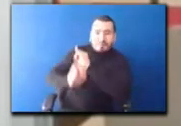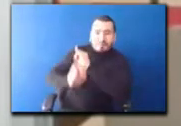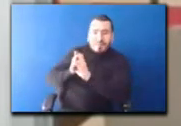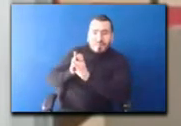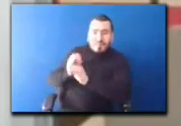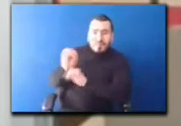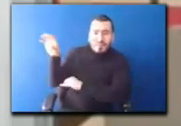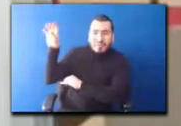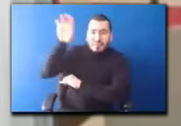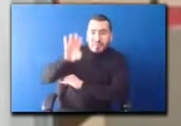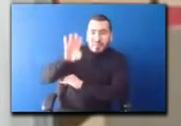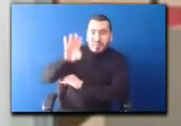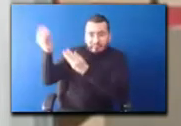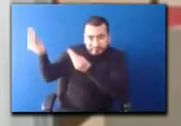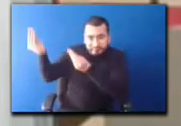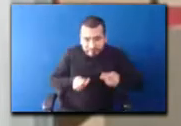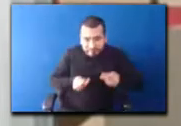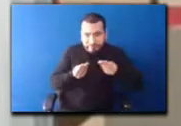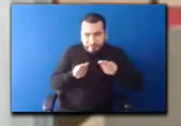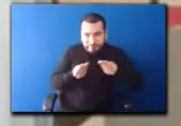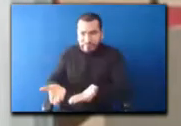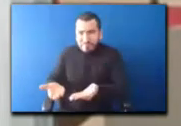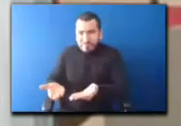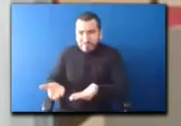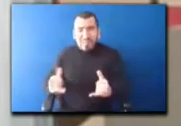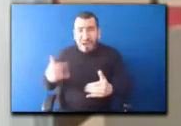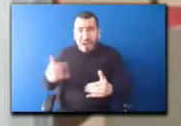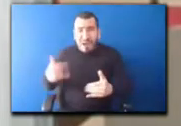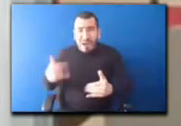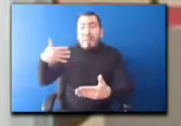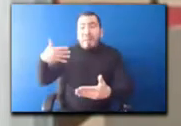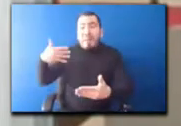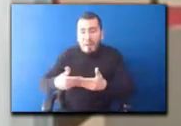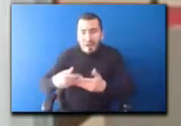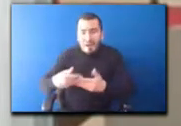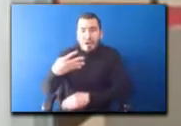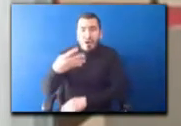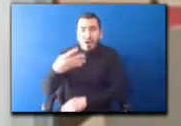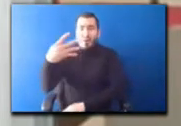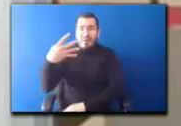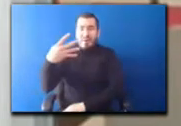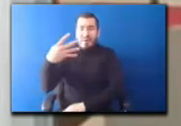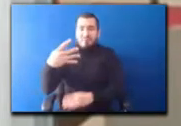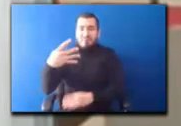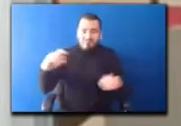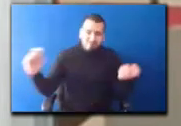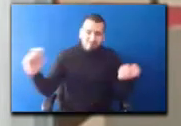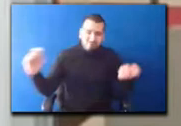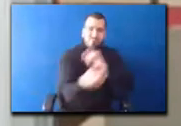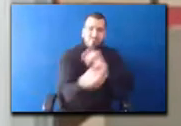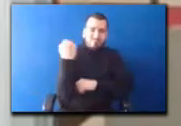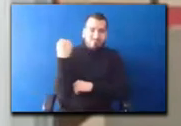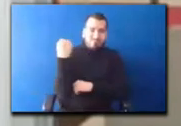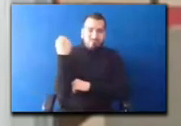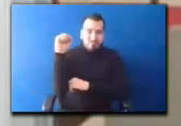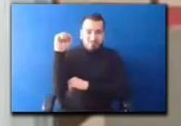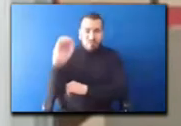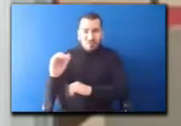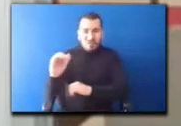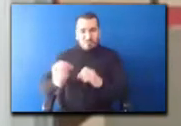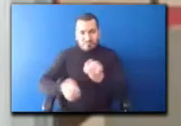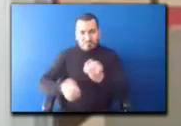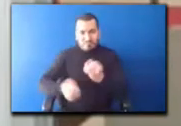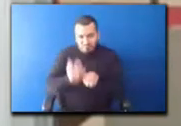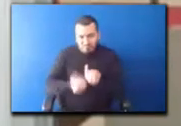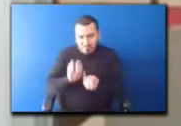hace ya unos años con la Cuarta Revolución Industrial, se ha venido desarrollando. Ya vemos que las operaciones se